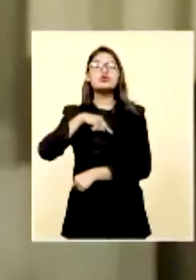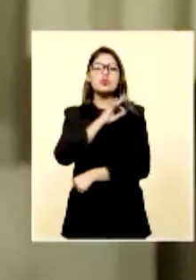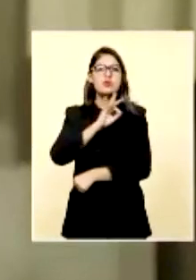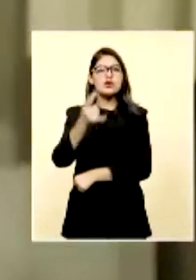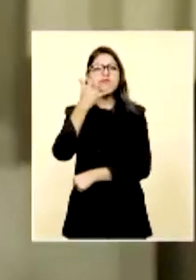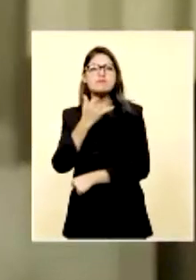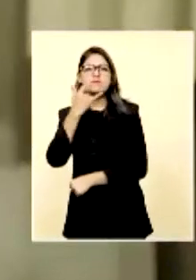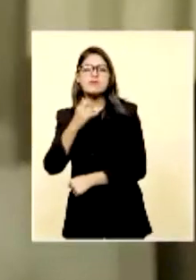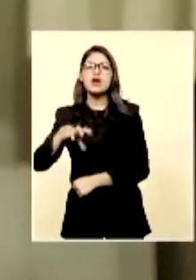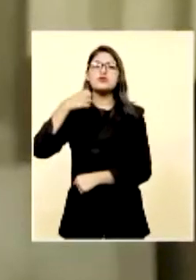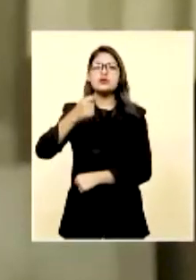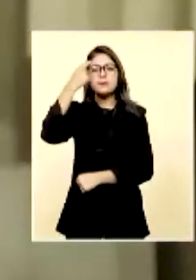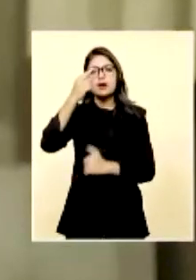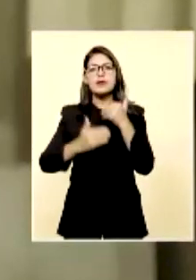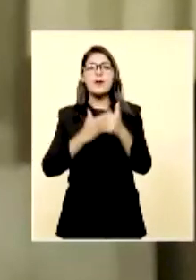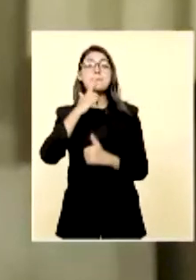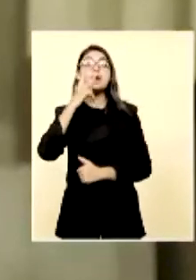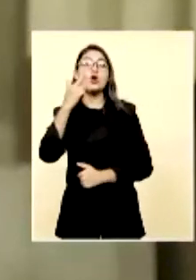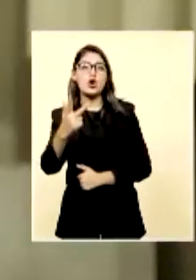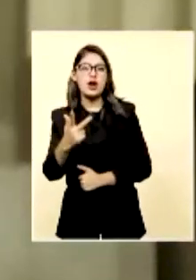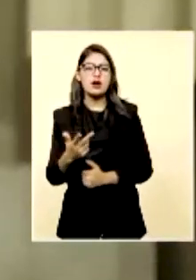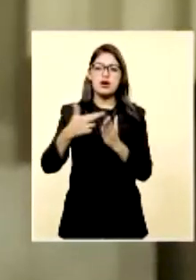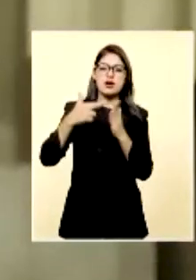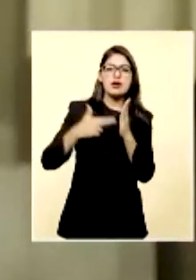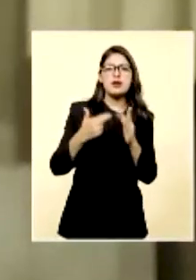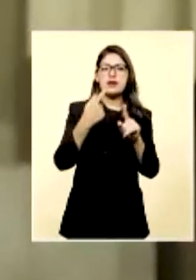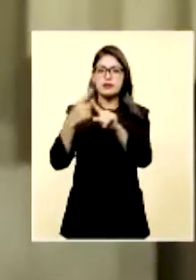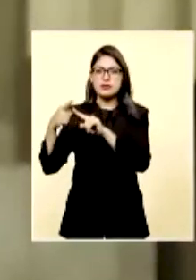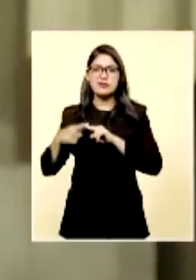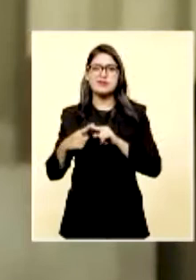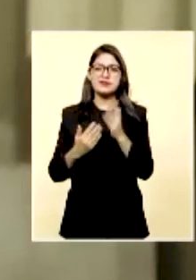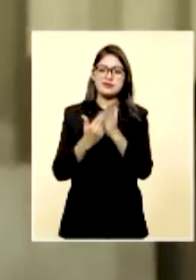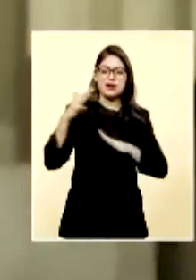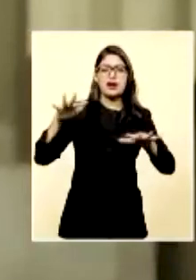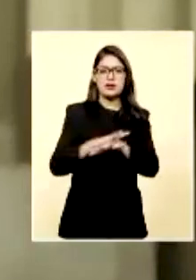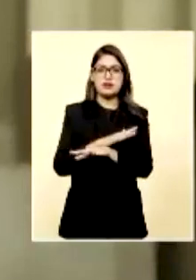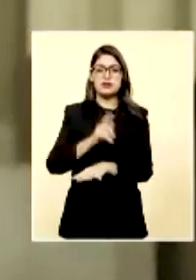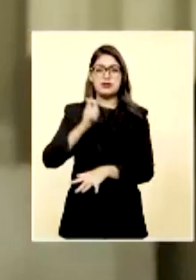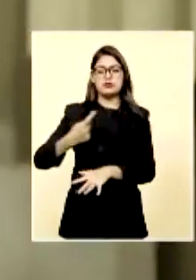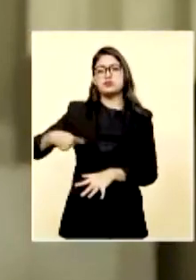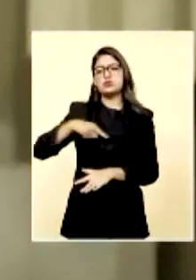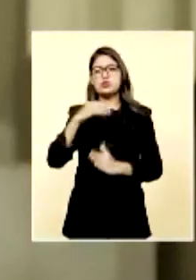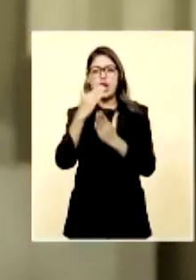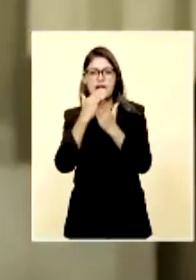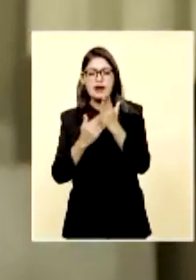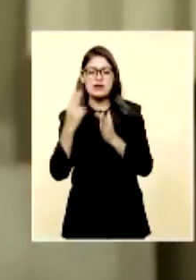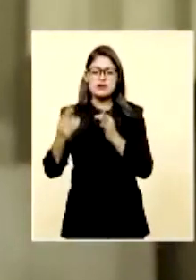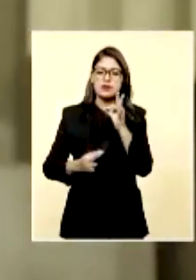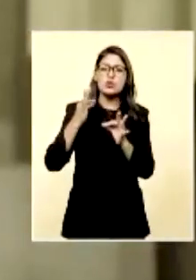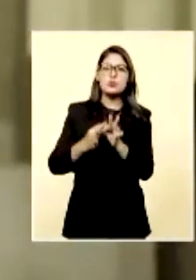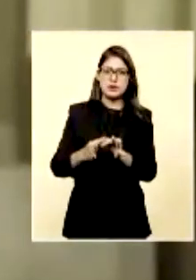mejorar, actualizar estas normas, pero parte de nuestra agenda tendrá que ser el cumplimiento y la